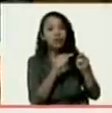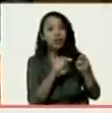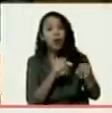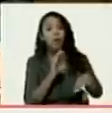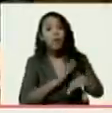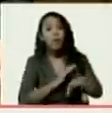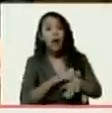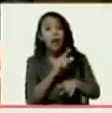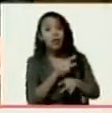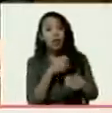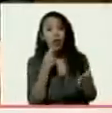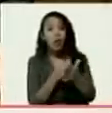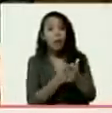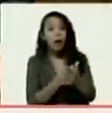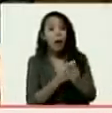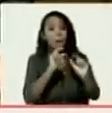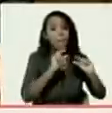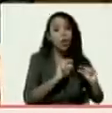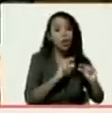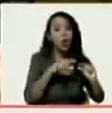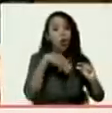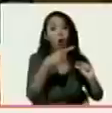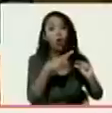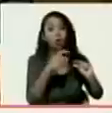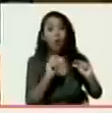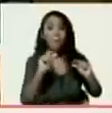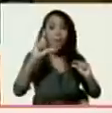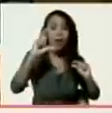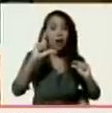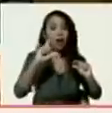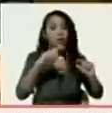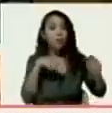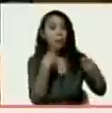Porque uno le pagaba más y otro le pagaba menos.